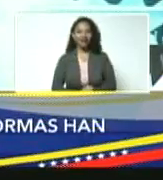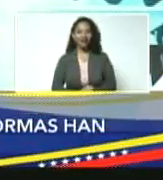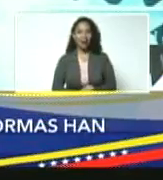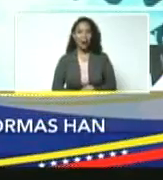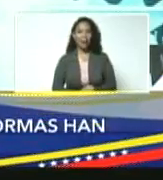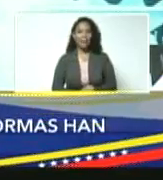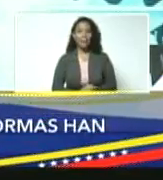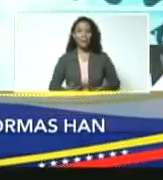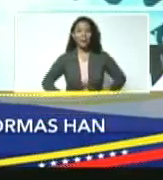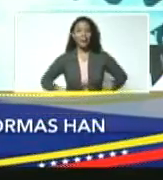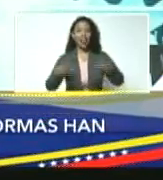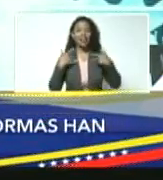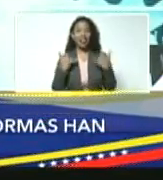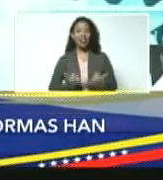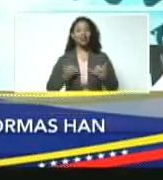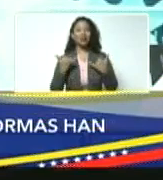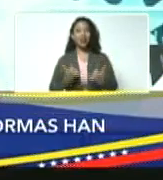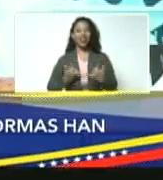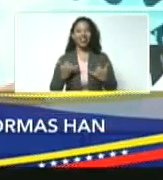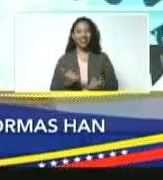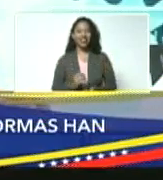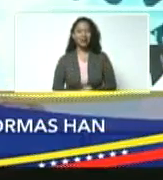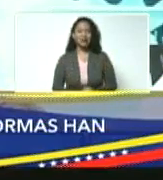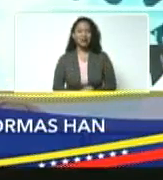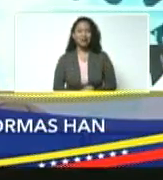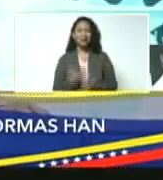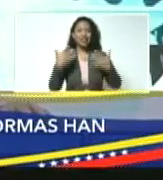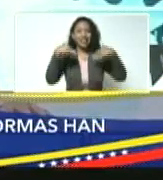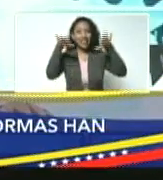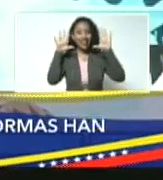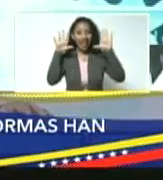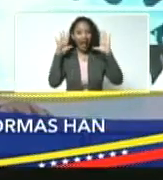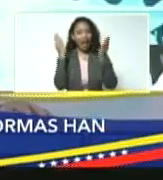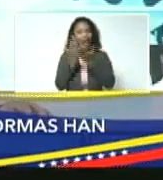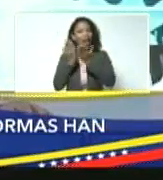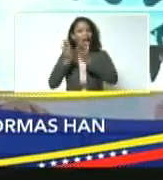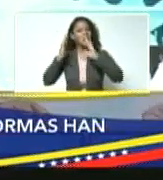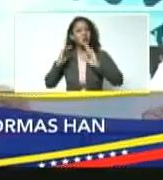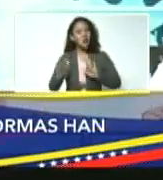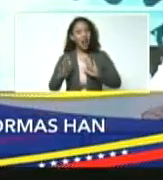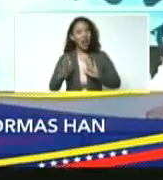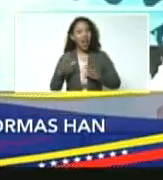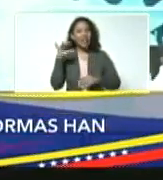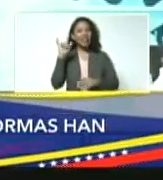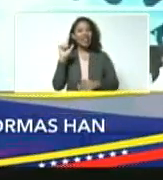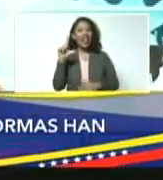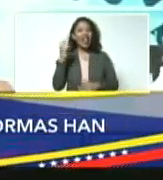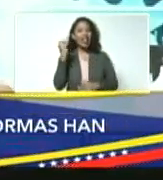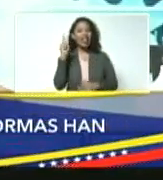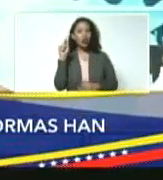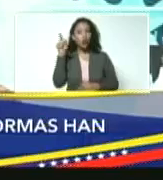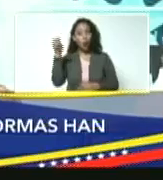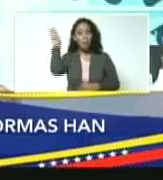Es la vida de ahora. Y quizás sea en la escuela. Yelitza, tú que eres maestra,